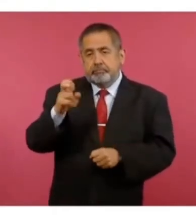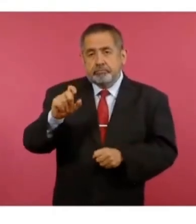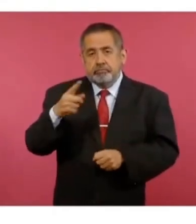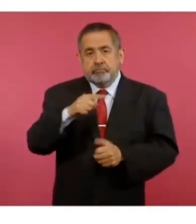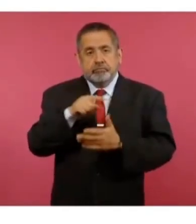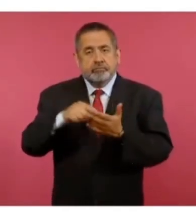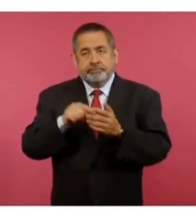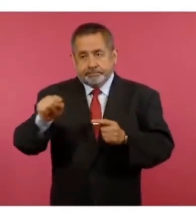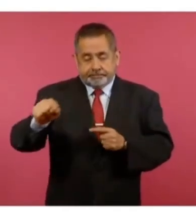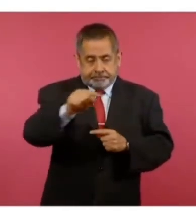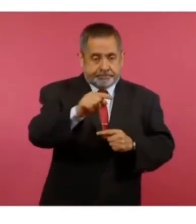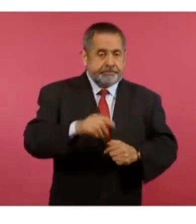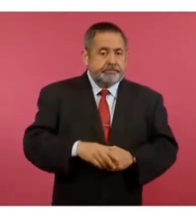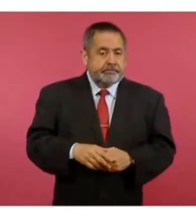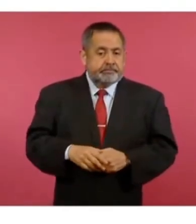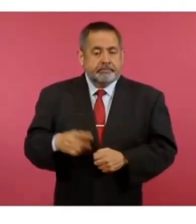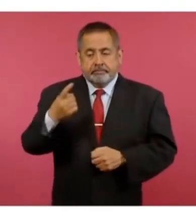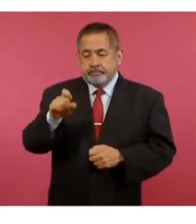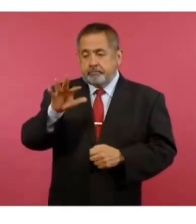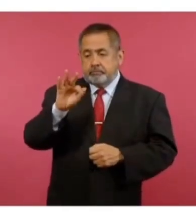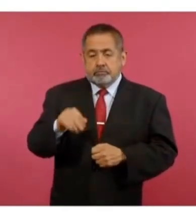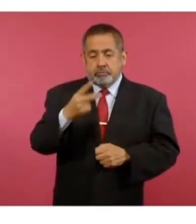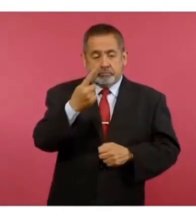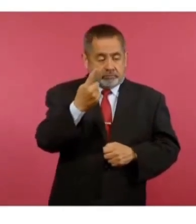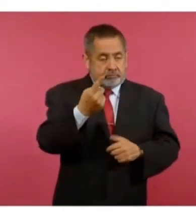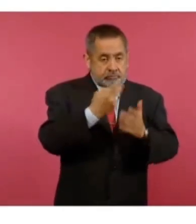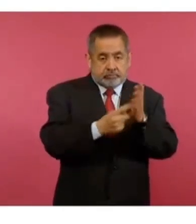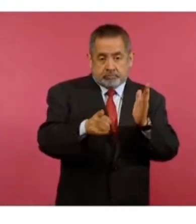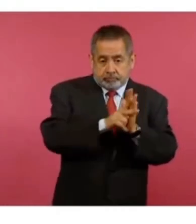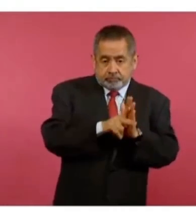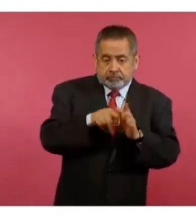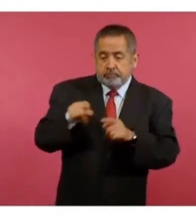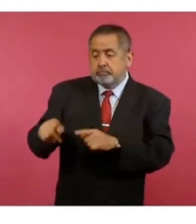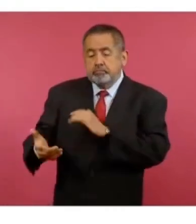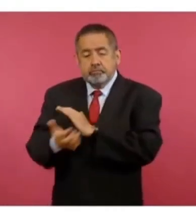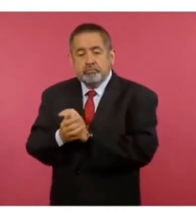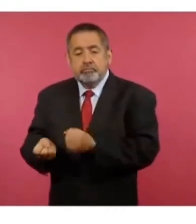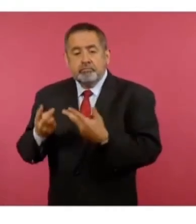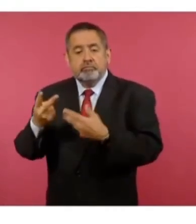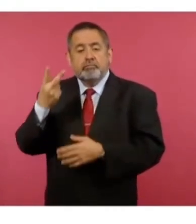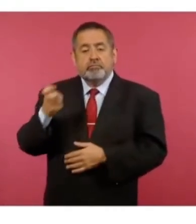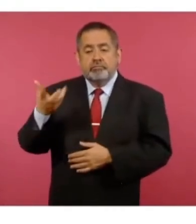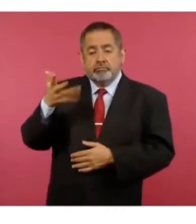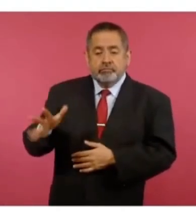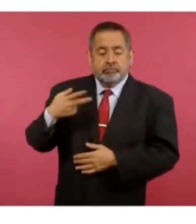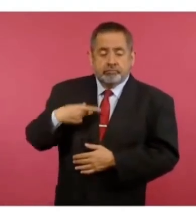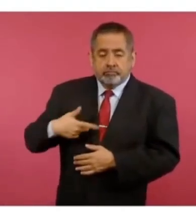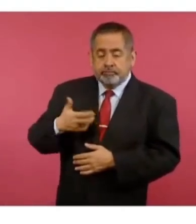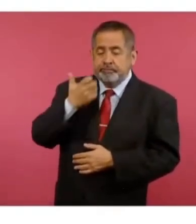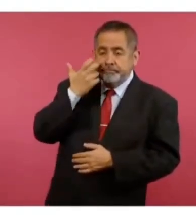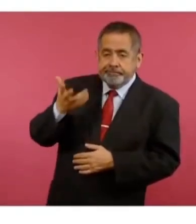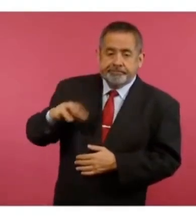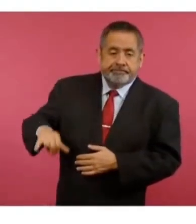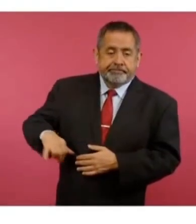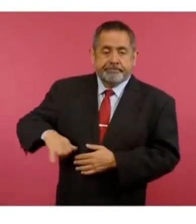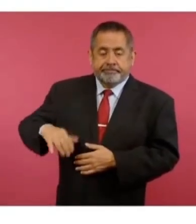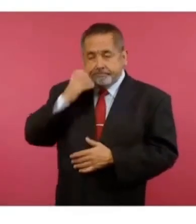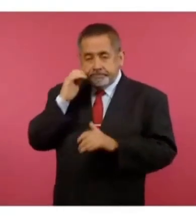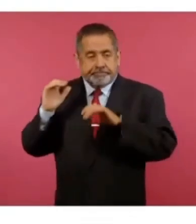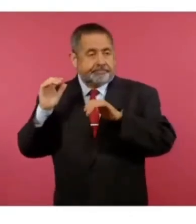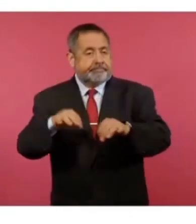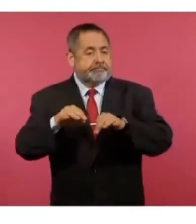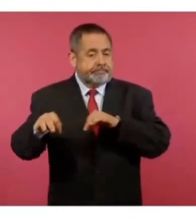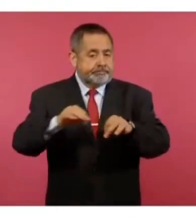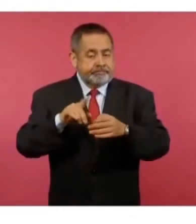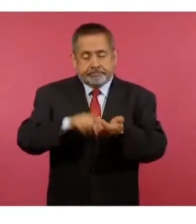salud, y para las 141 vacantes de médicos generales hay un reporte de 210 personas interesadas en ir a trabajar